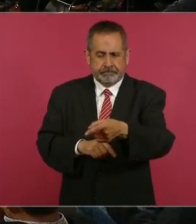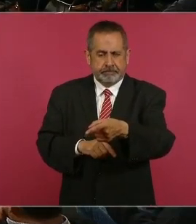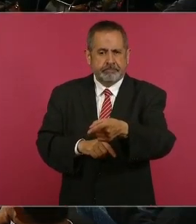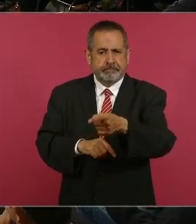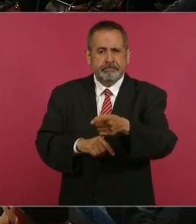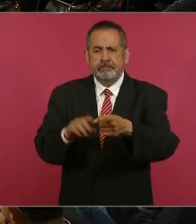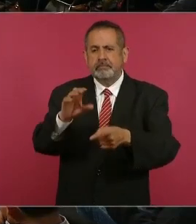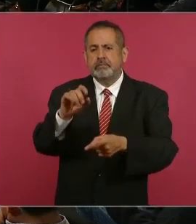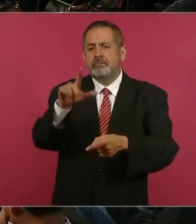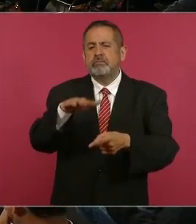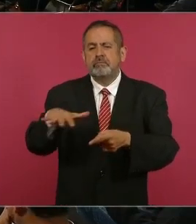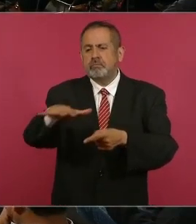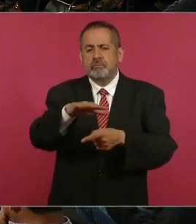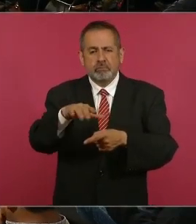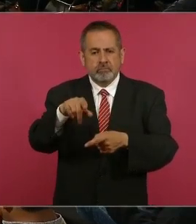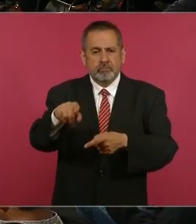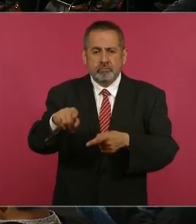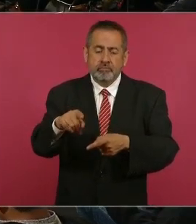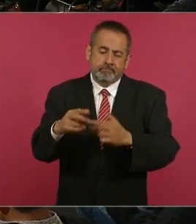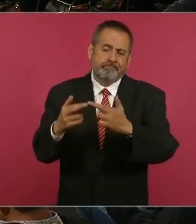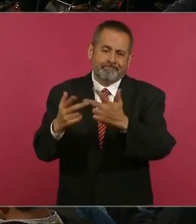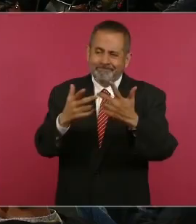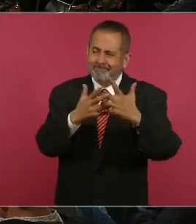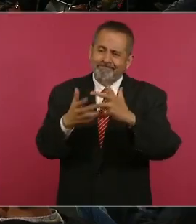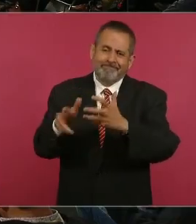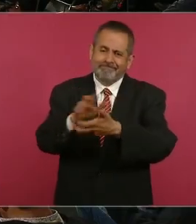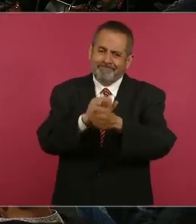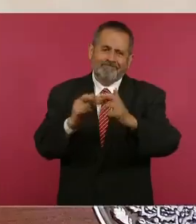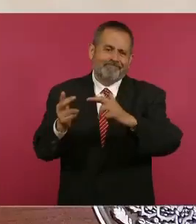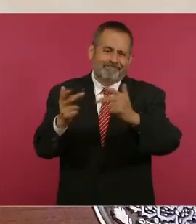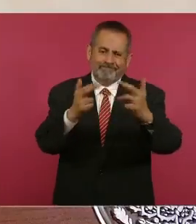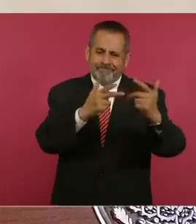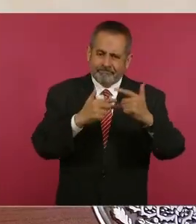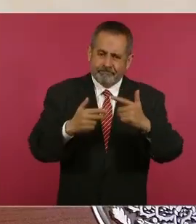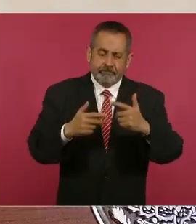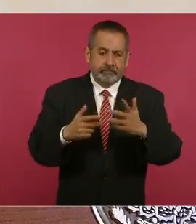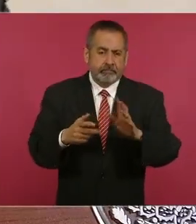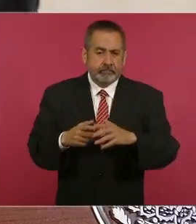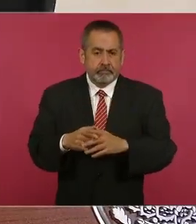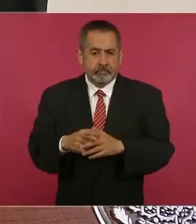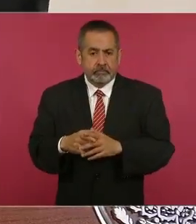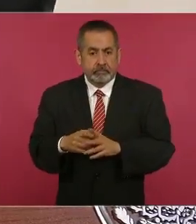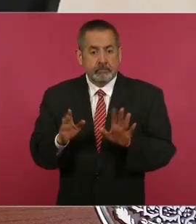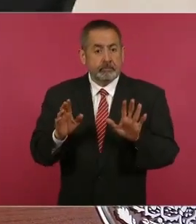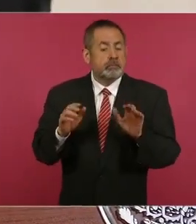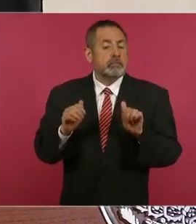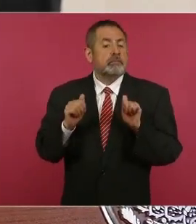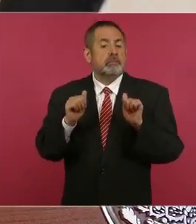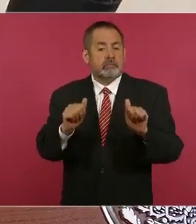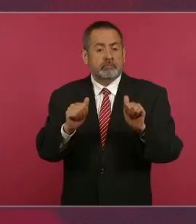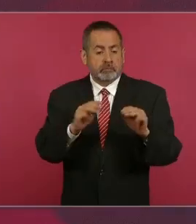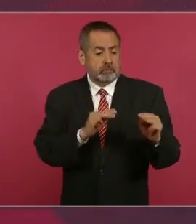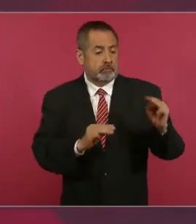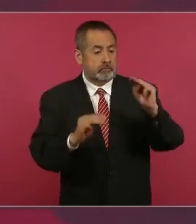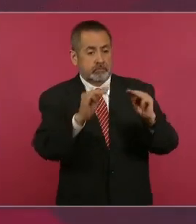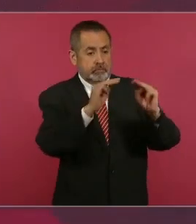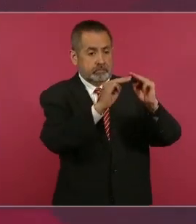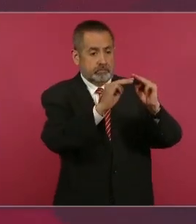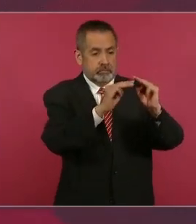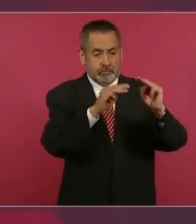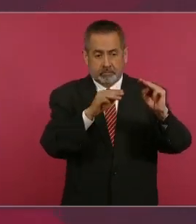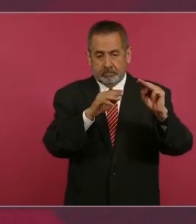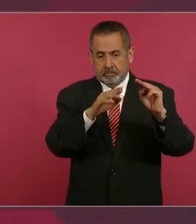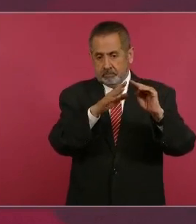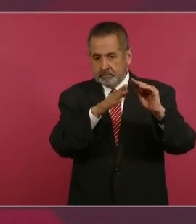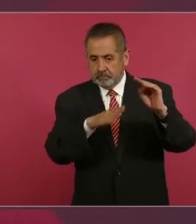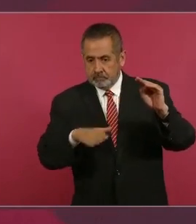esas colonias fueron afectadas, se protegen del viento, pero fueron